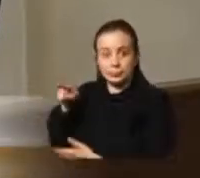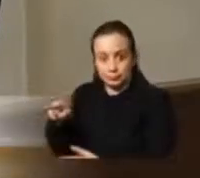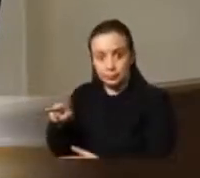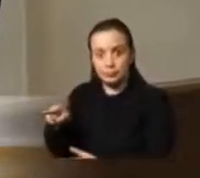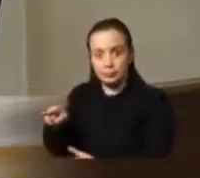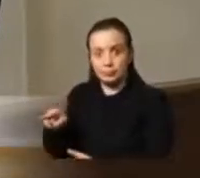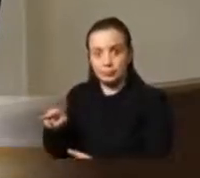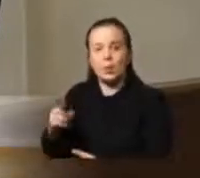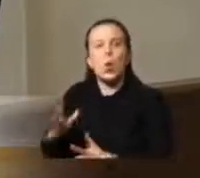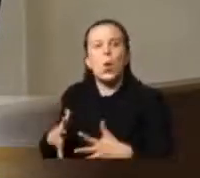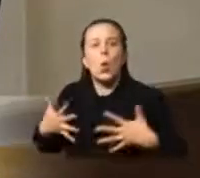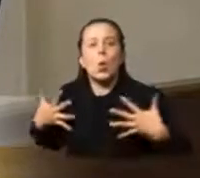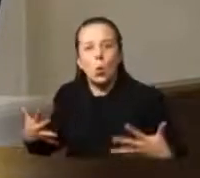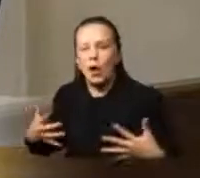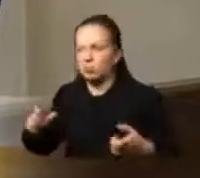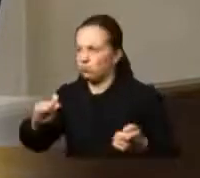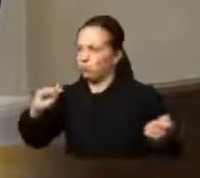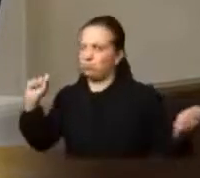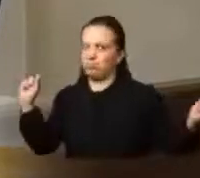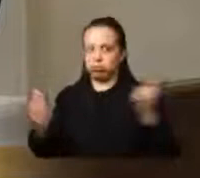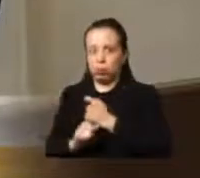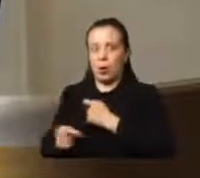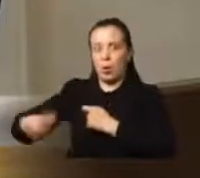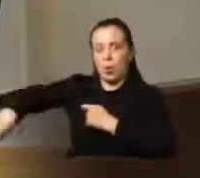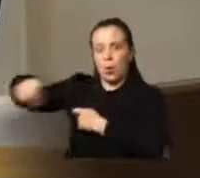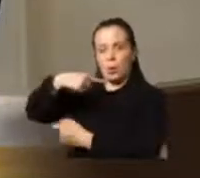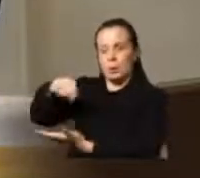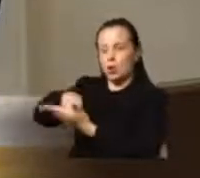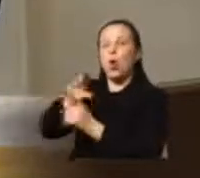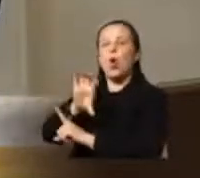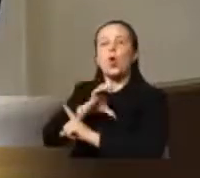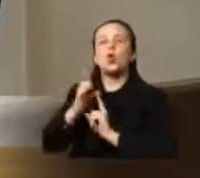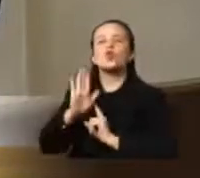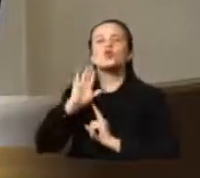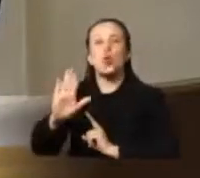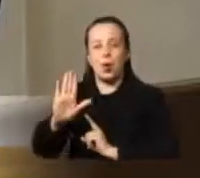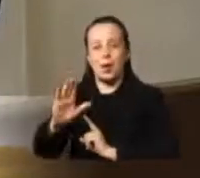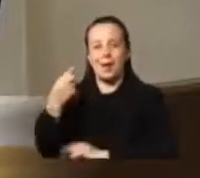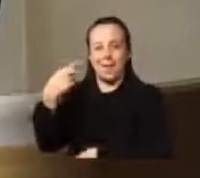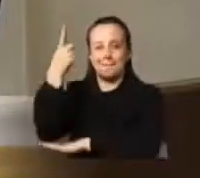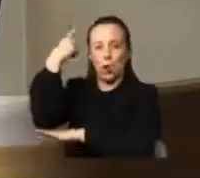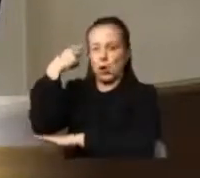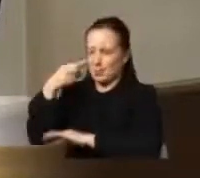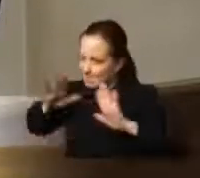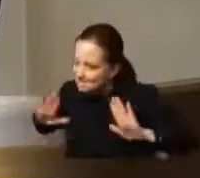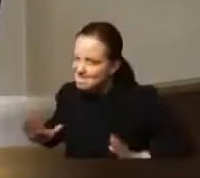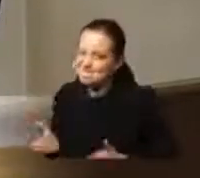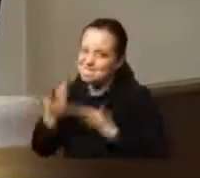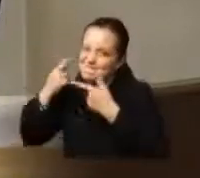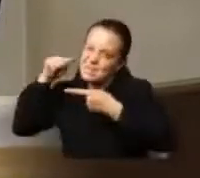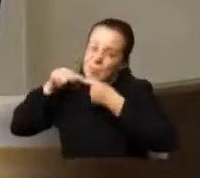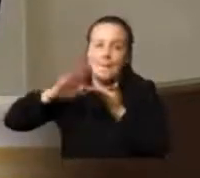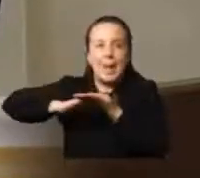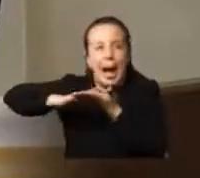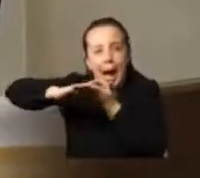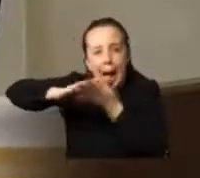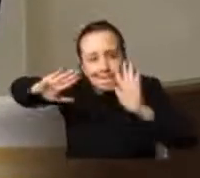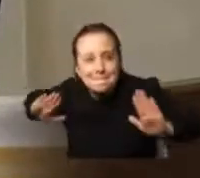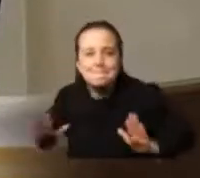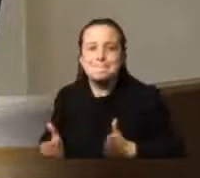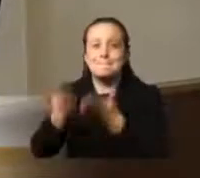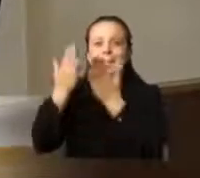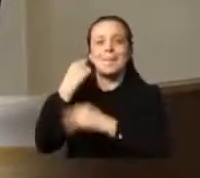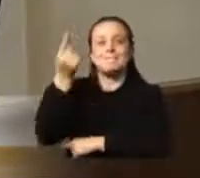tenderán a la transformación estructural de la cultura política y promoverán la recuperación y del valor de